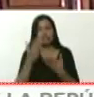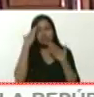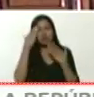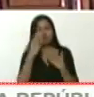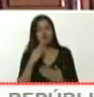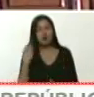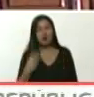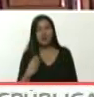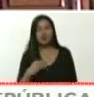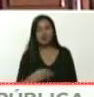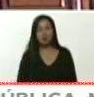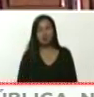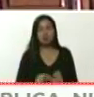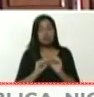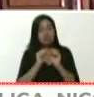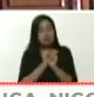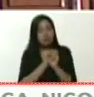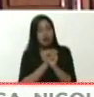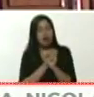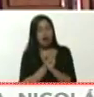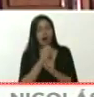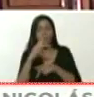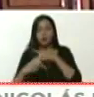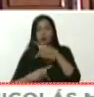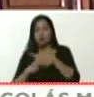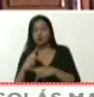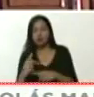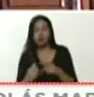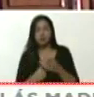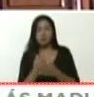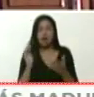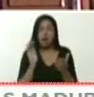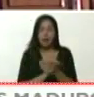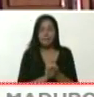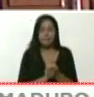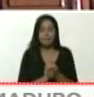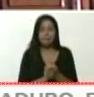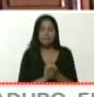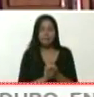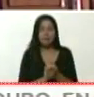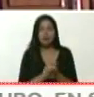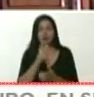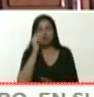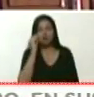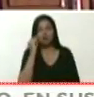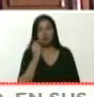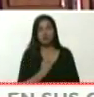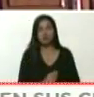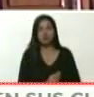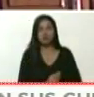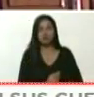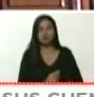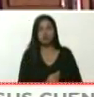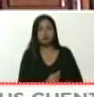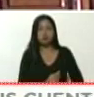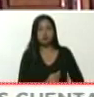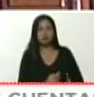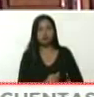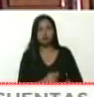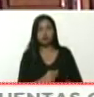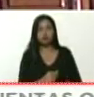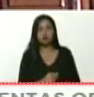juventud. Seguir trabajando, produciendo, compañeras y compañeros. Aquí tenemos